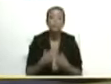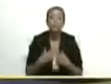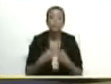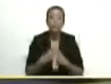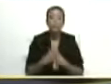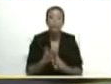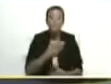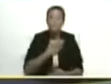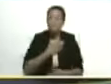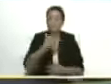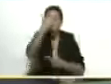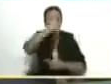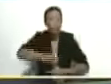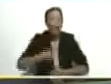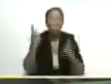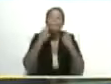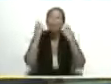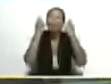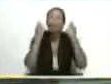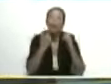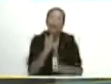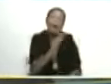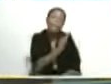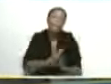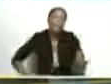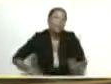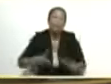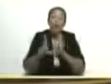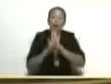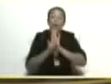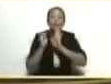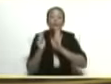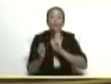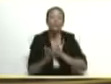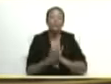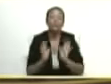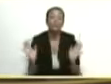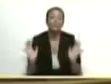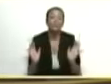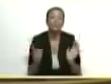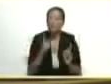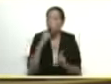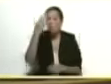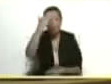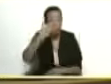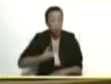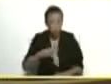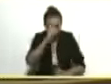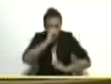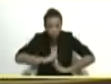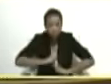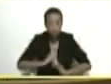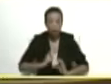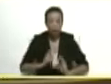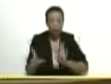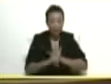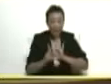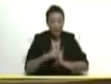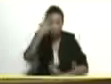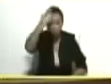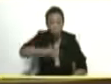Me tocó a mí promulgarla como presidente. No me reconocían.